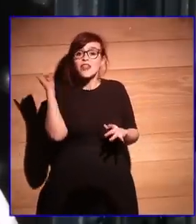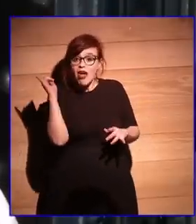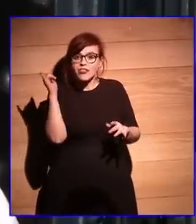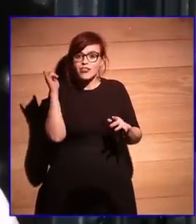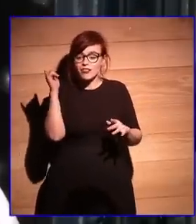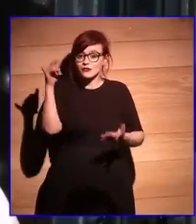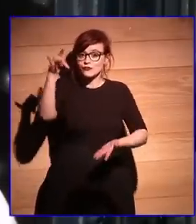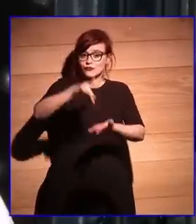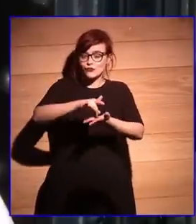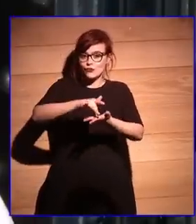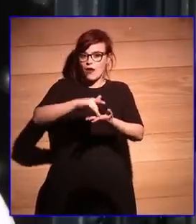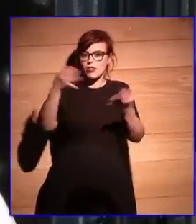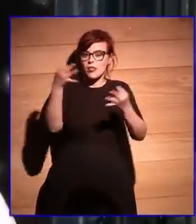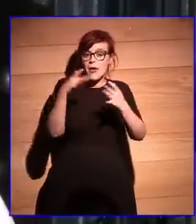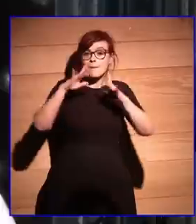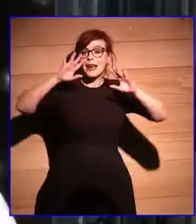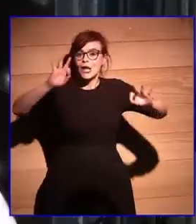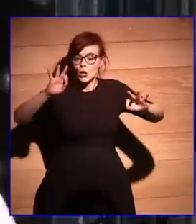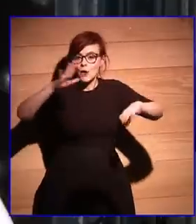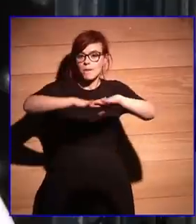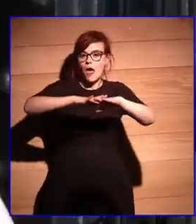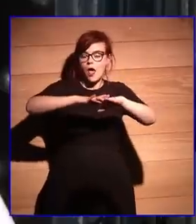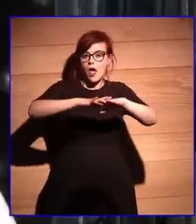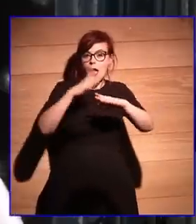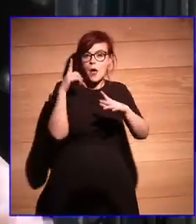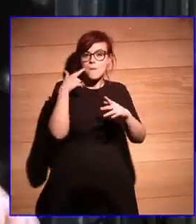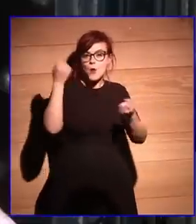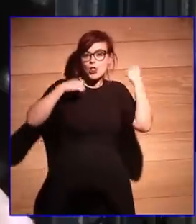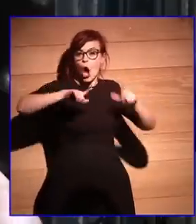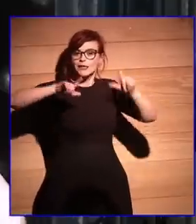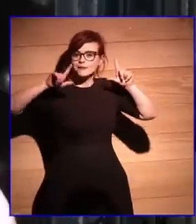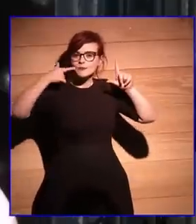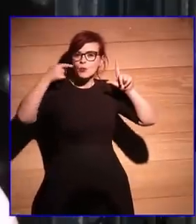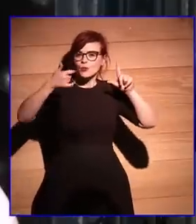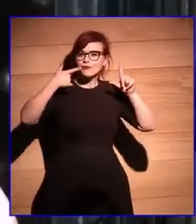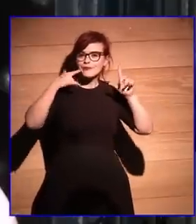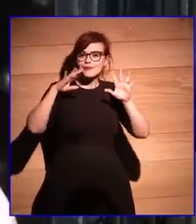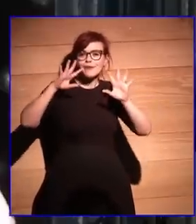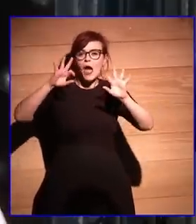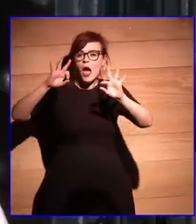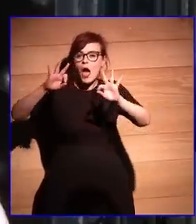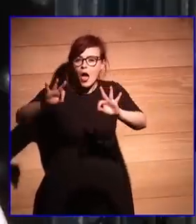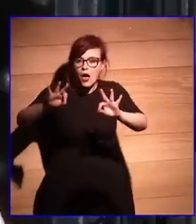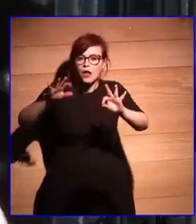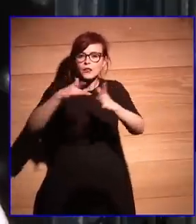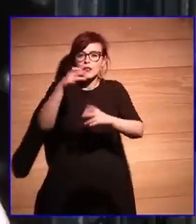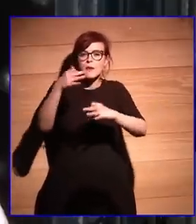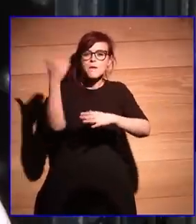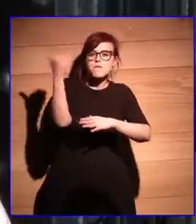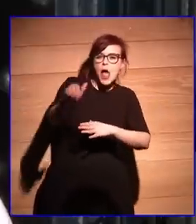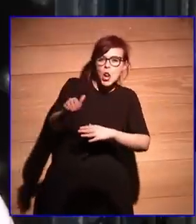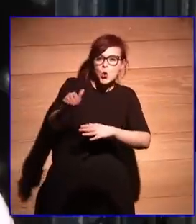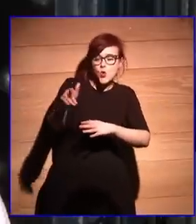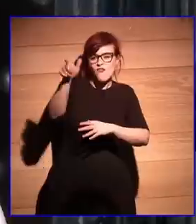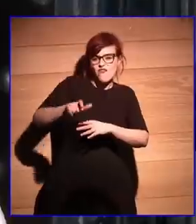tener una habilidad que ponga en peligro el objetivo del protagonista, es muy importante definir la diferencia entre malo,